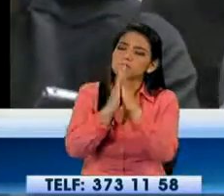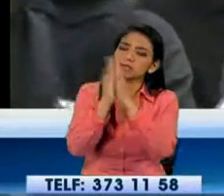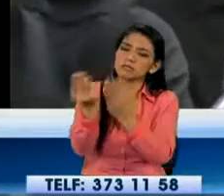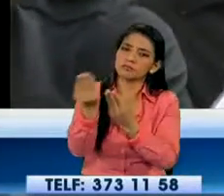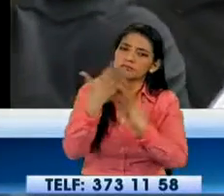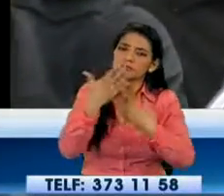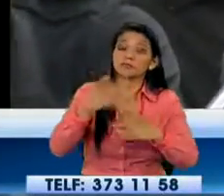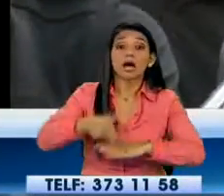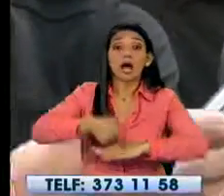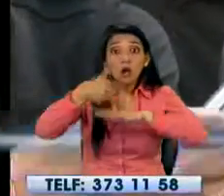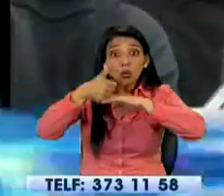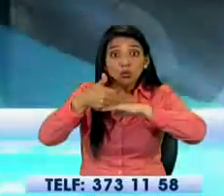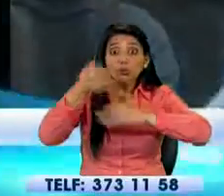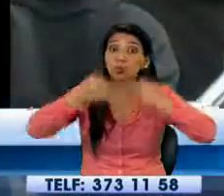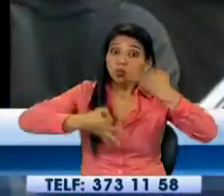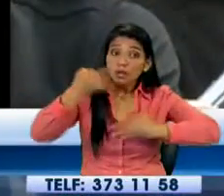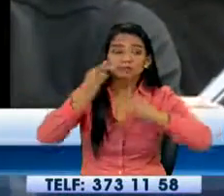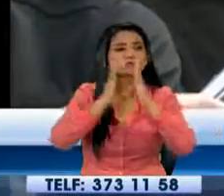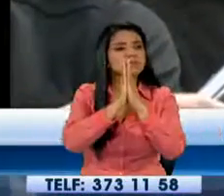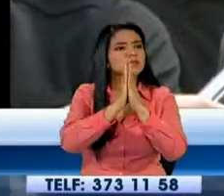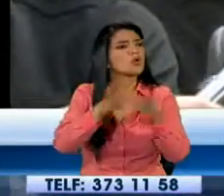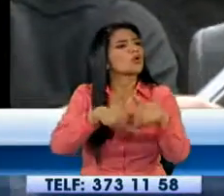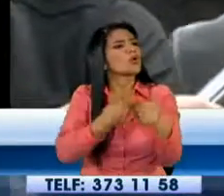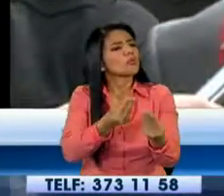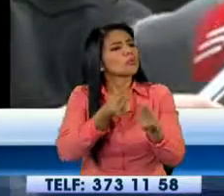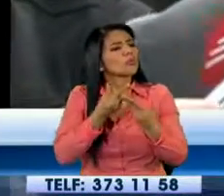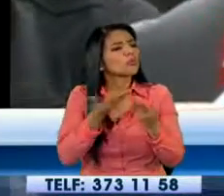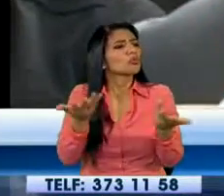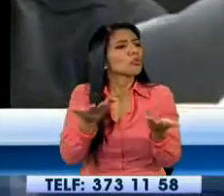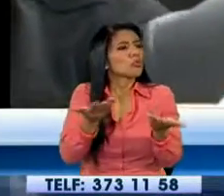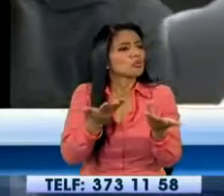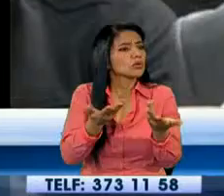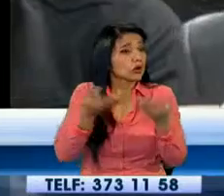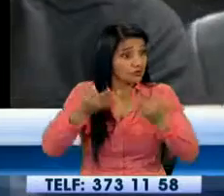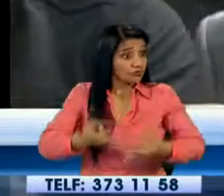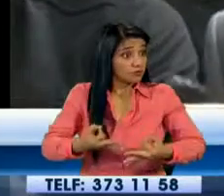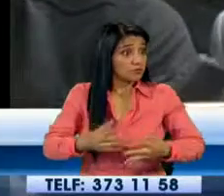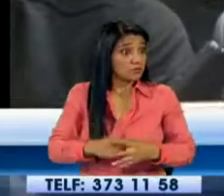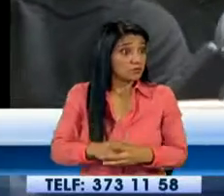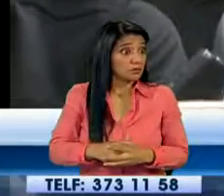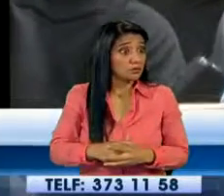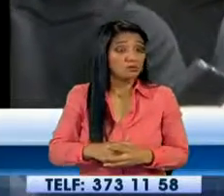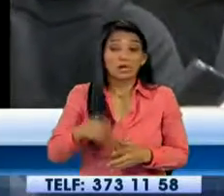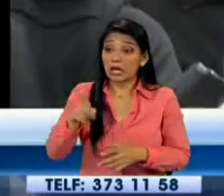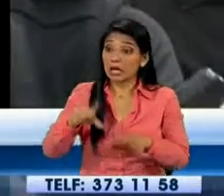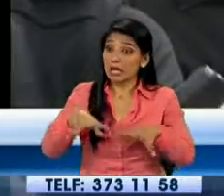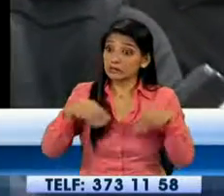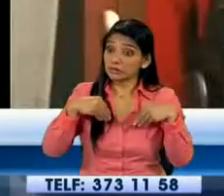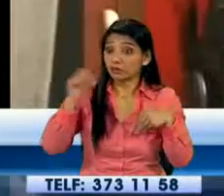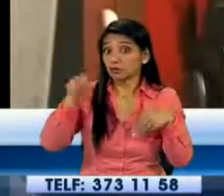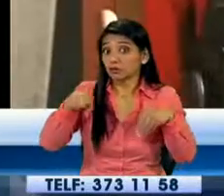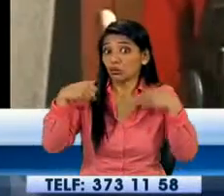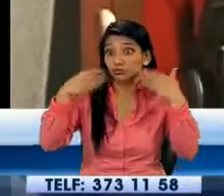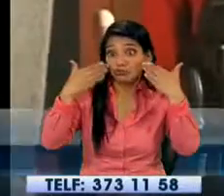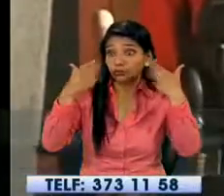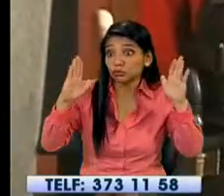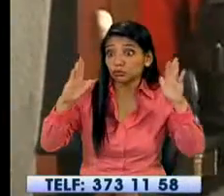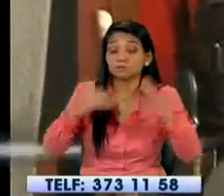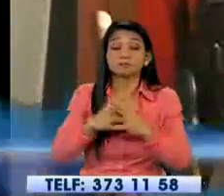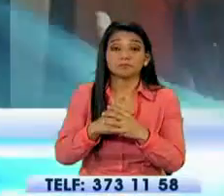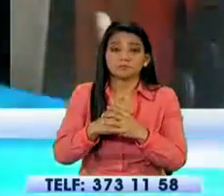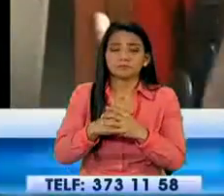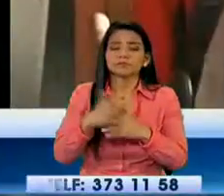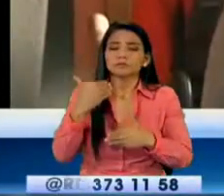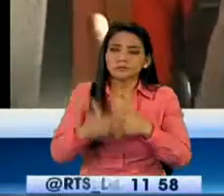pedida por la autoridad esperemos que se dé eso depende si acepto el señor figueredo en todo caso la